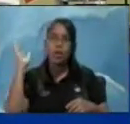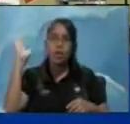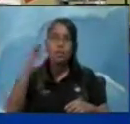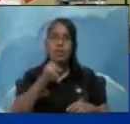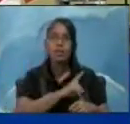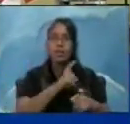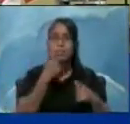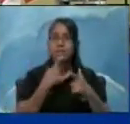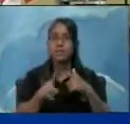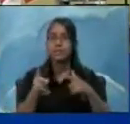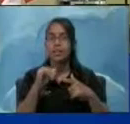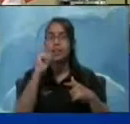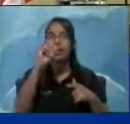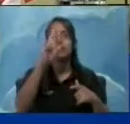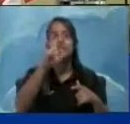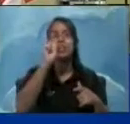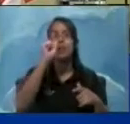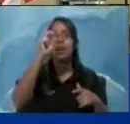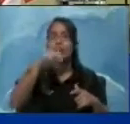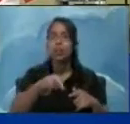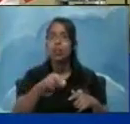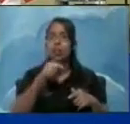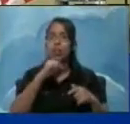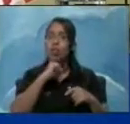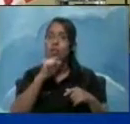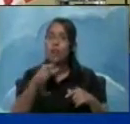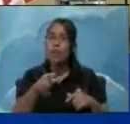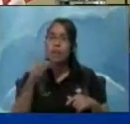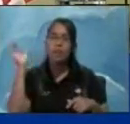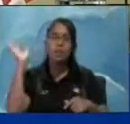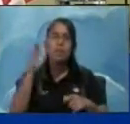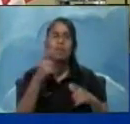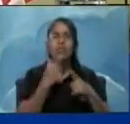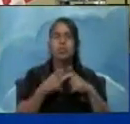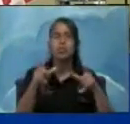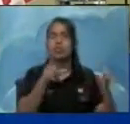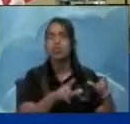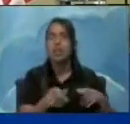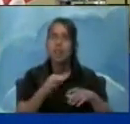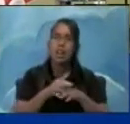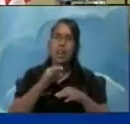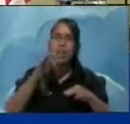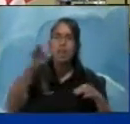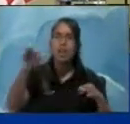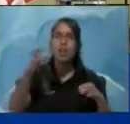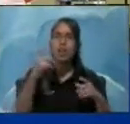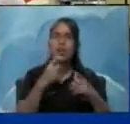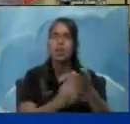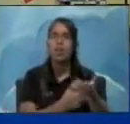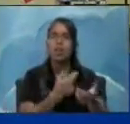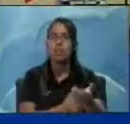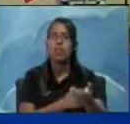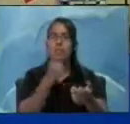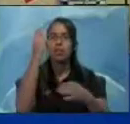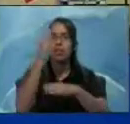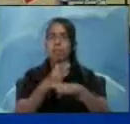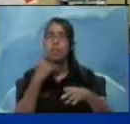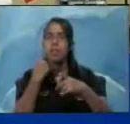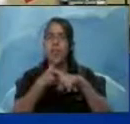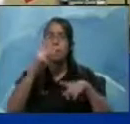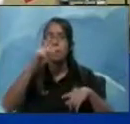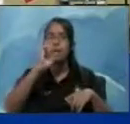allá de Irán lo que hoy es Irán venían por allá de lejos mis amados hermanos de media de